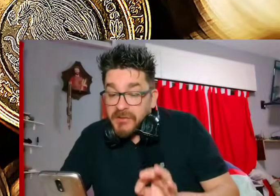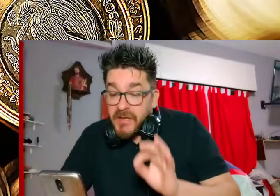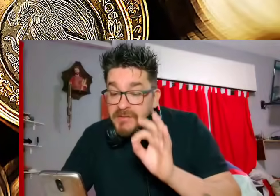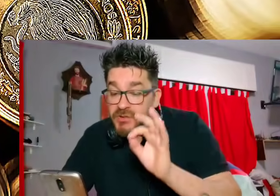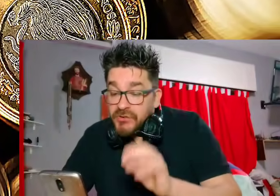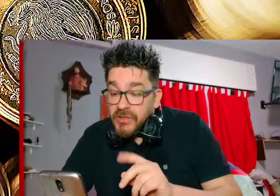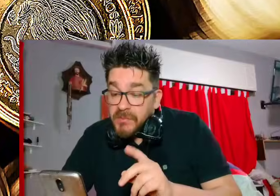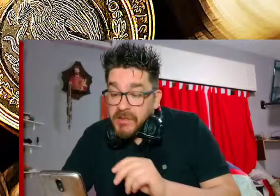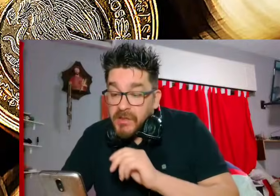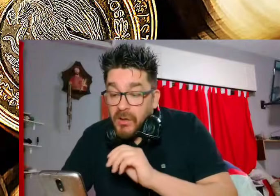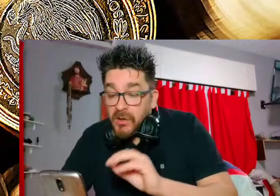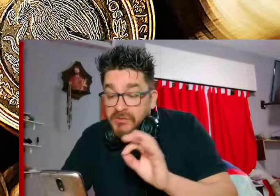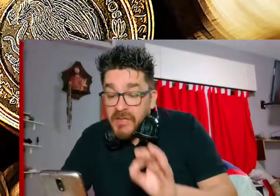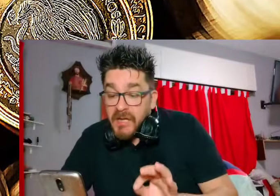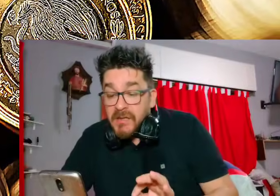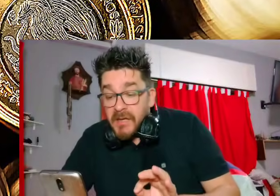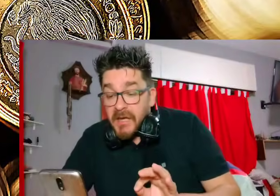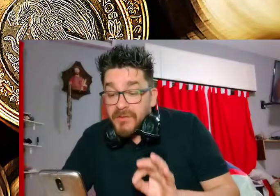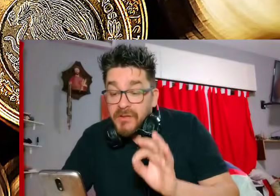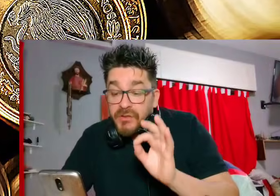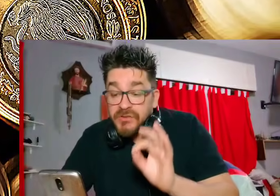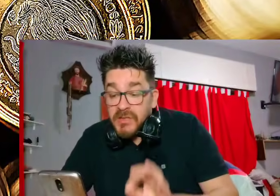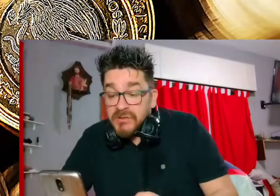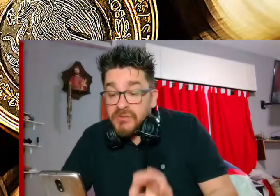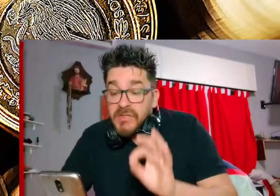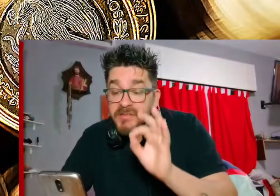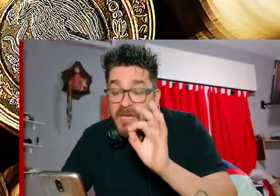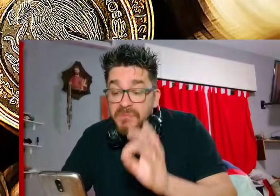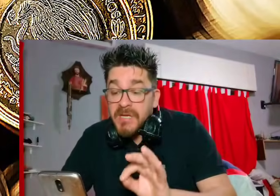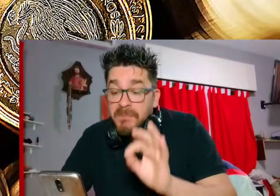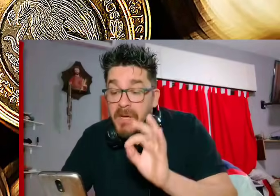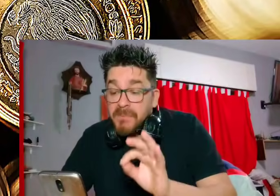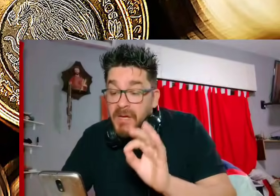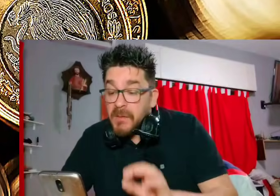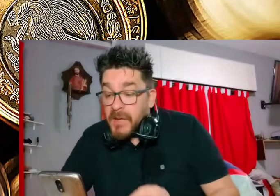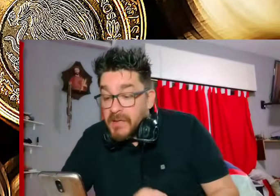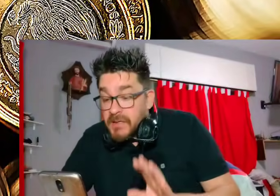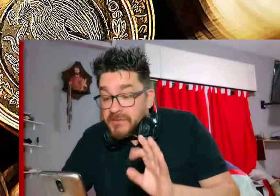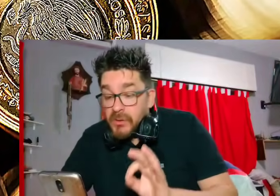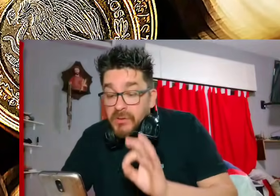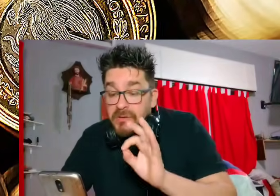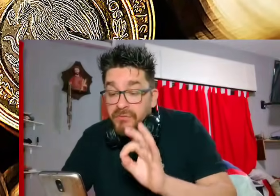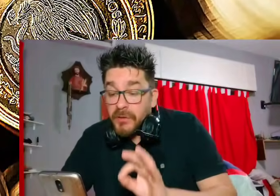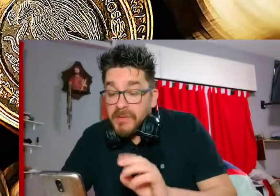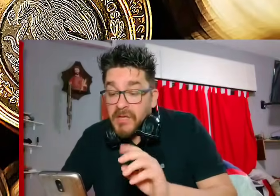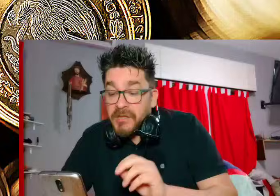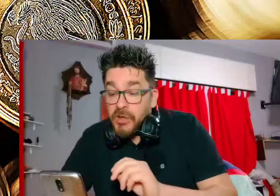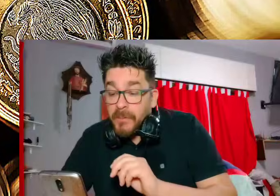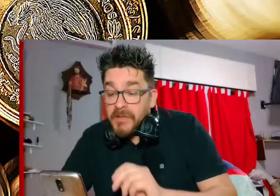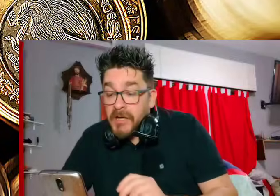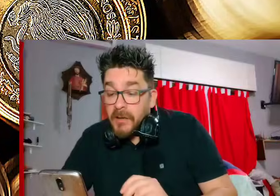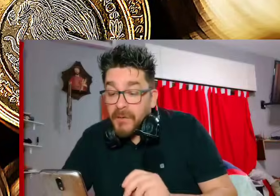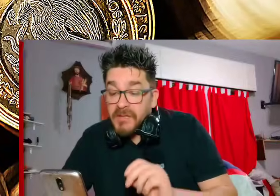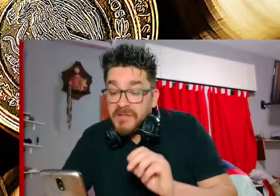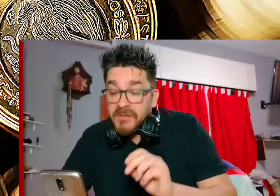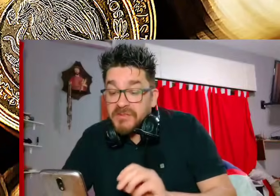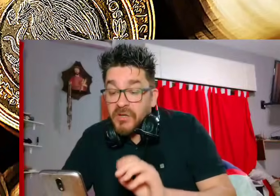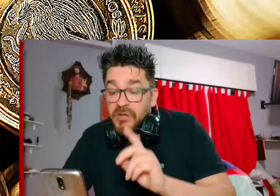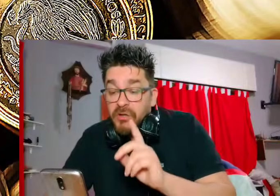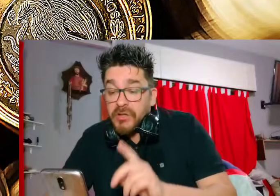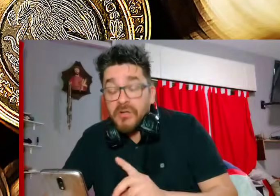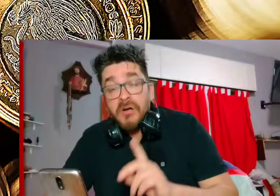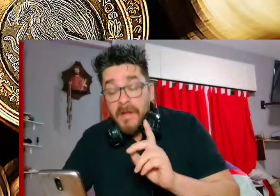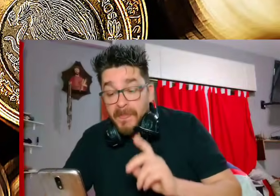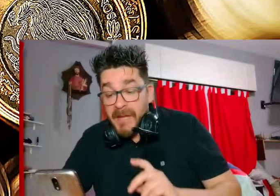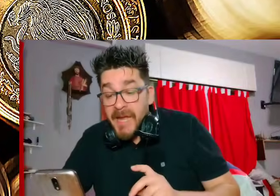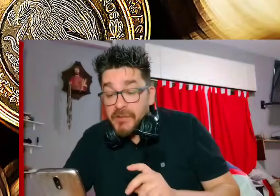los sedimentos arcillosos de México oscilan entre 200 y 6.000 ppm, según un informe técnico publicado por el